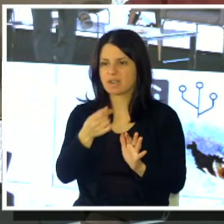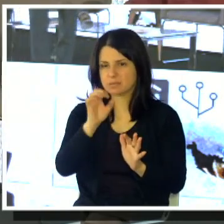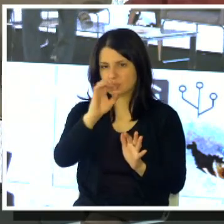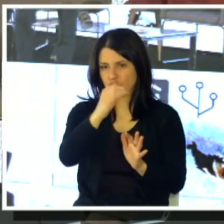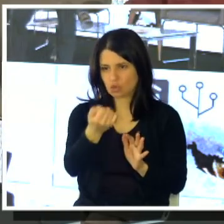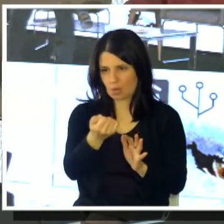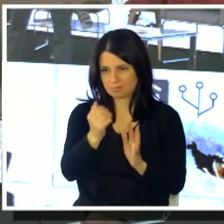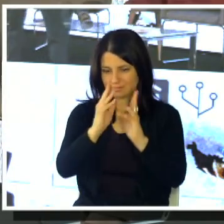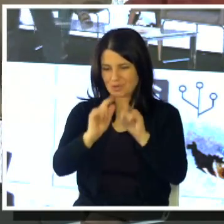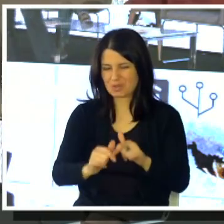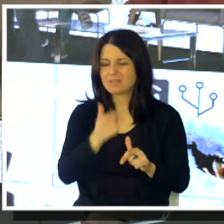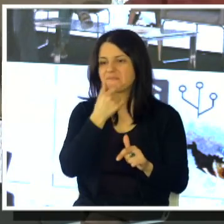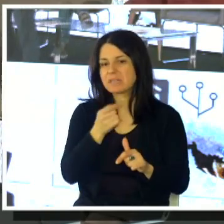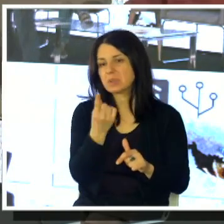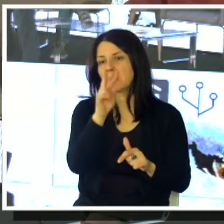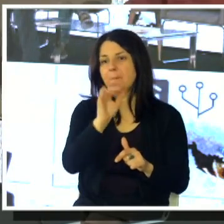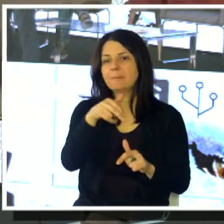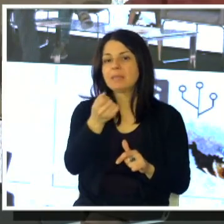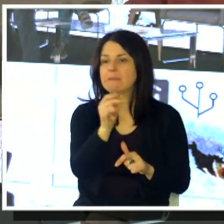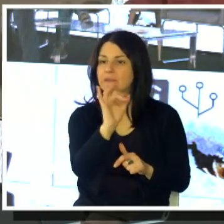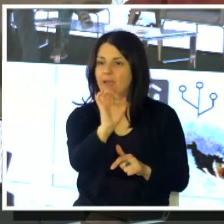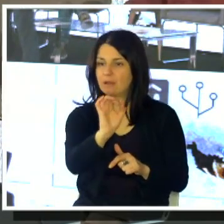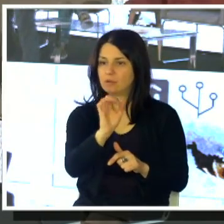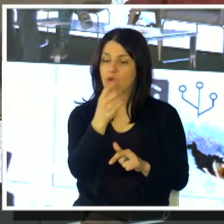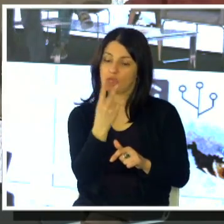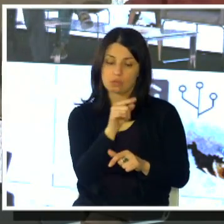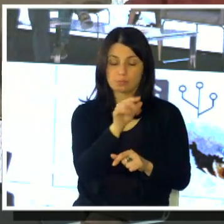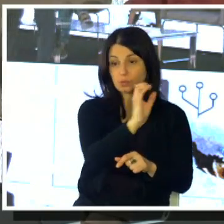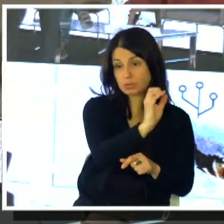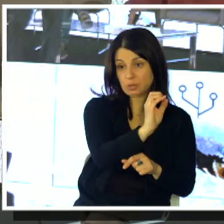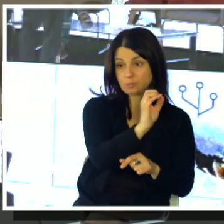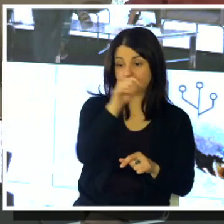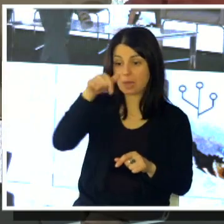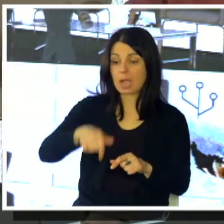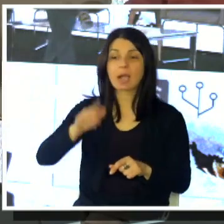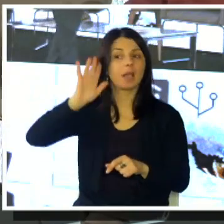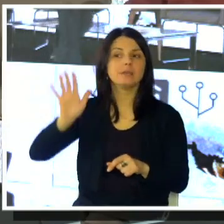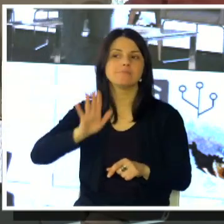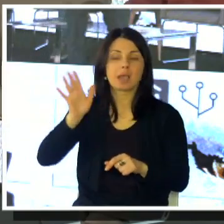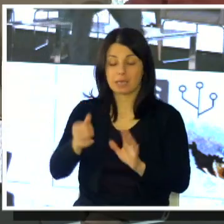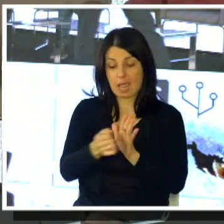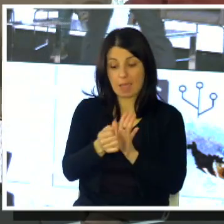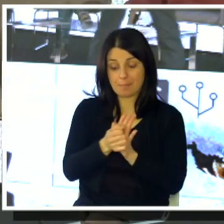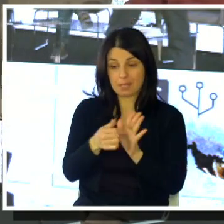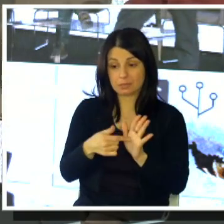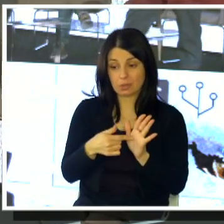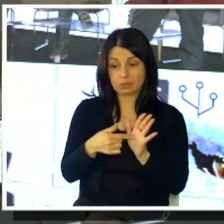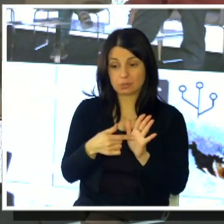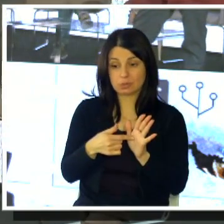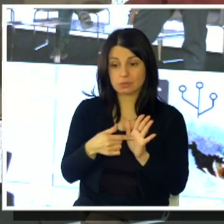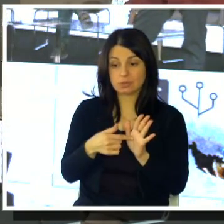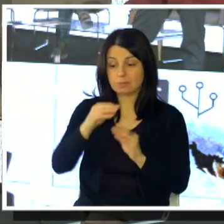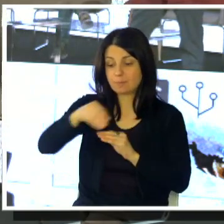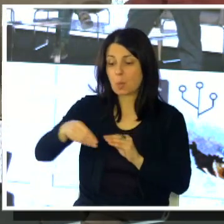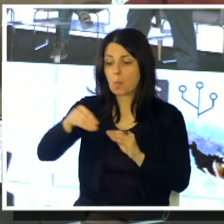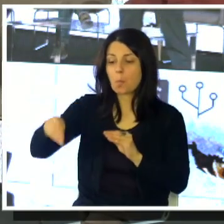mi aplicación. Es un binario, es un BPEL en la versión 2.0. Aquí, imagínense que la aplicación está compuesta